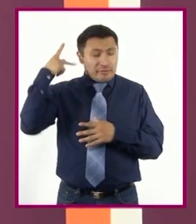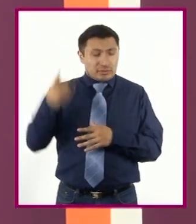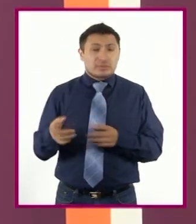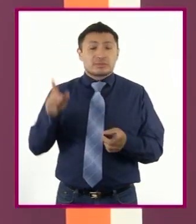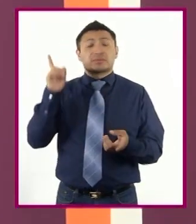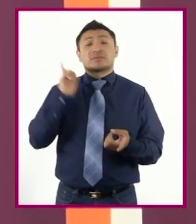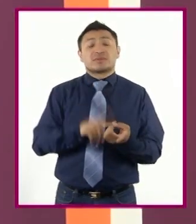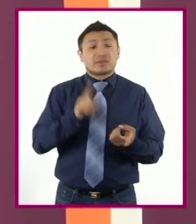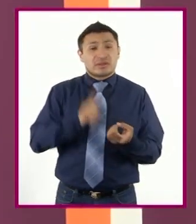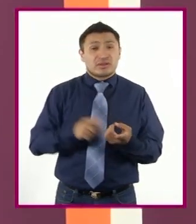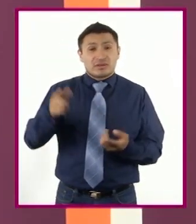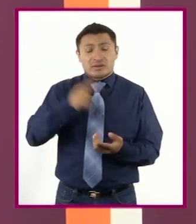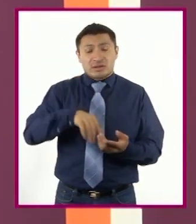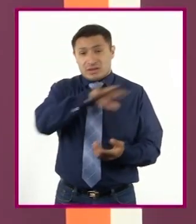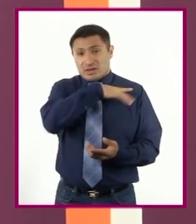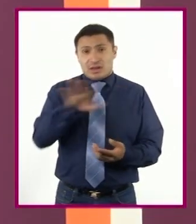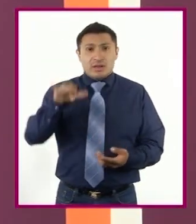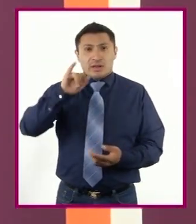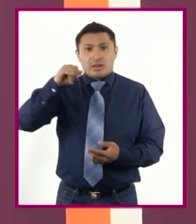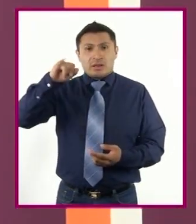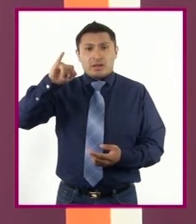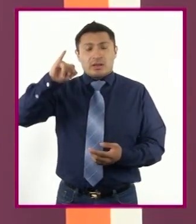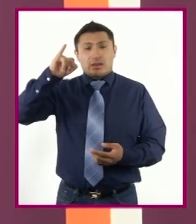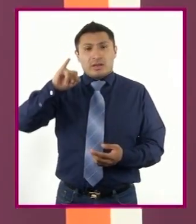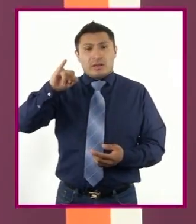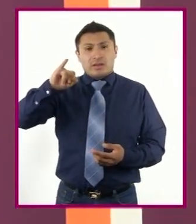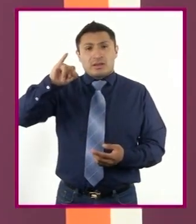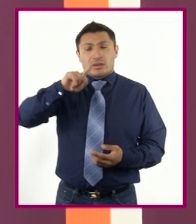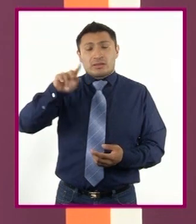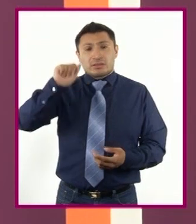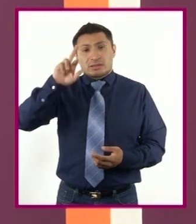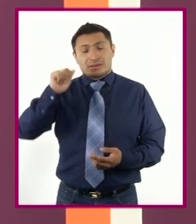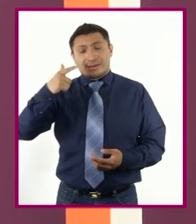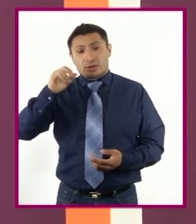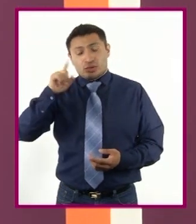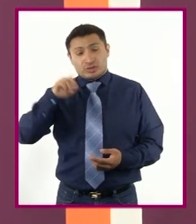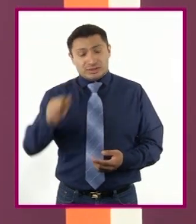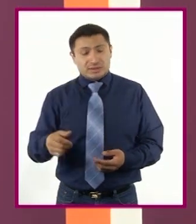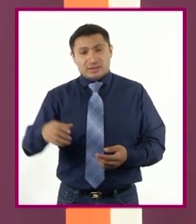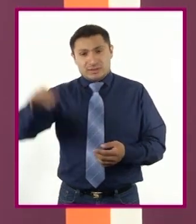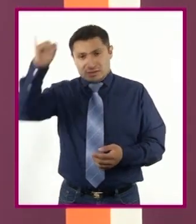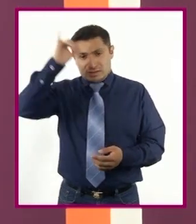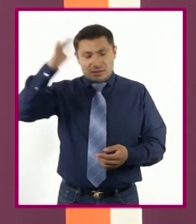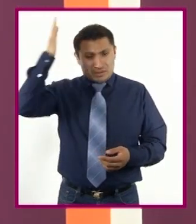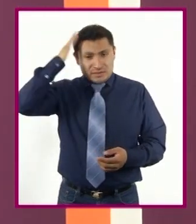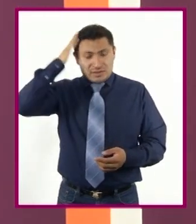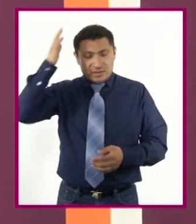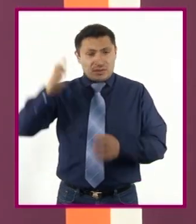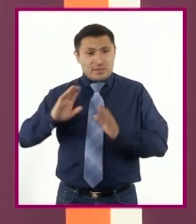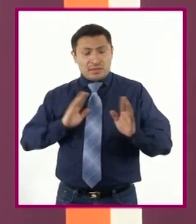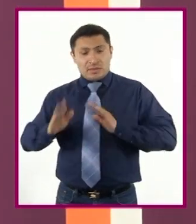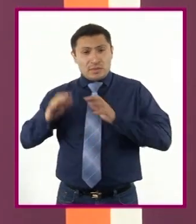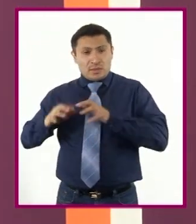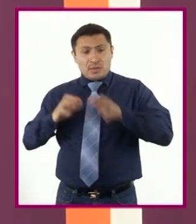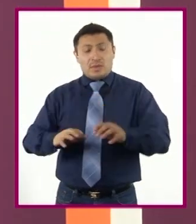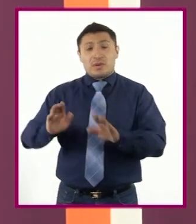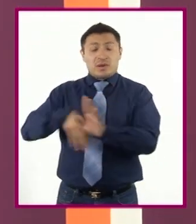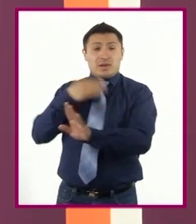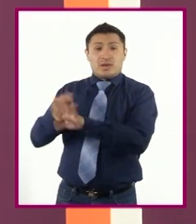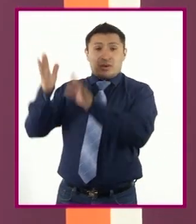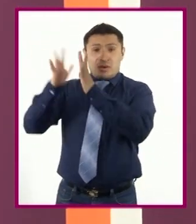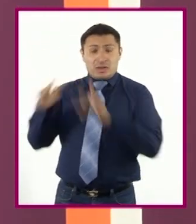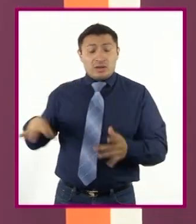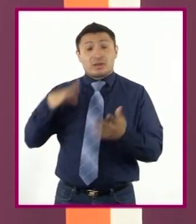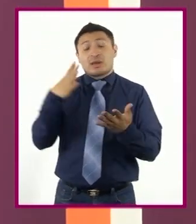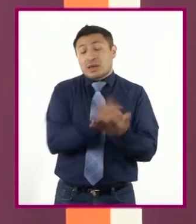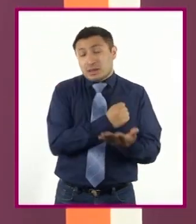donde el general Ignacio Zaragoza, al frente del Ejército de Oriente, derrotó al ejército expedicionario francés, que tuvo